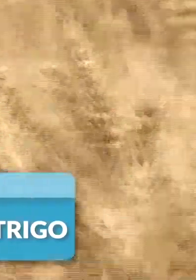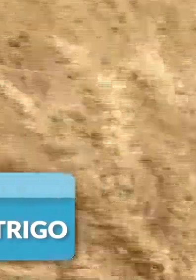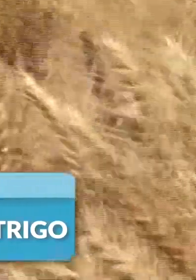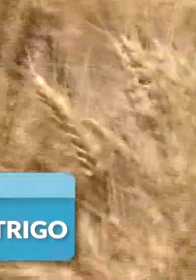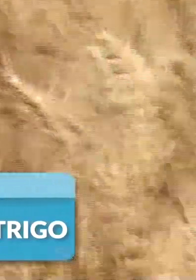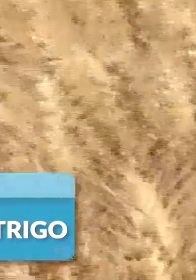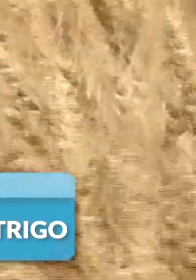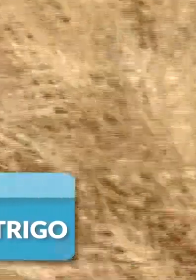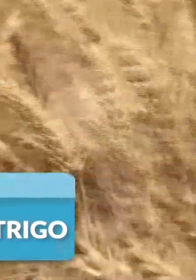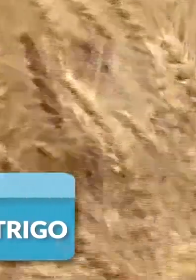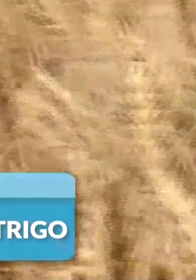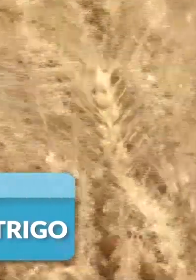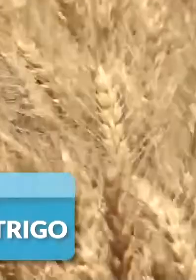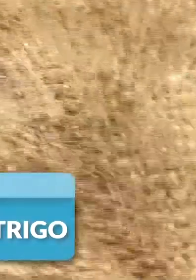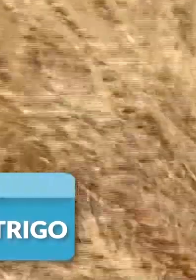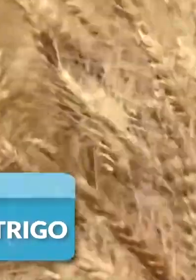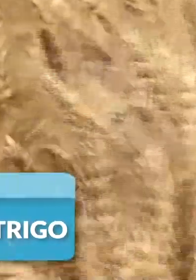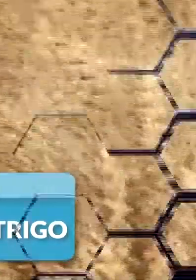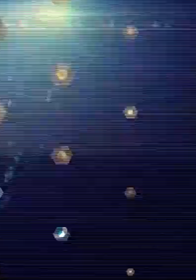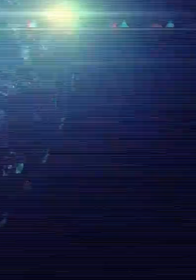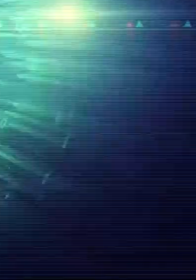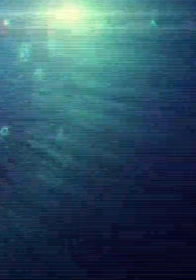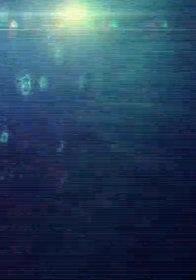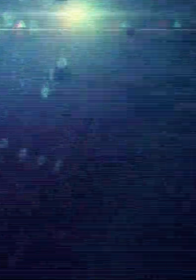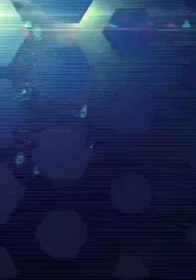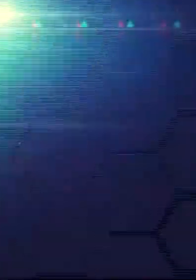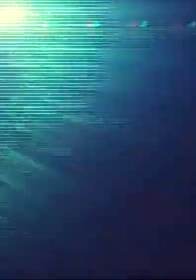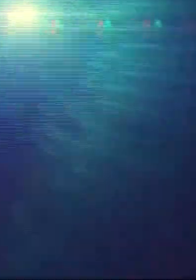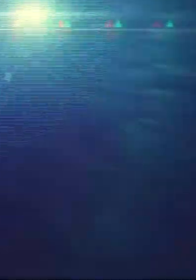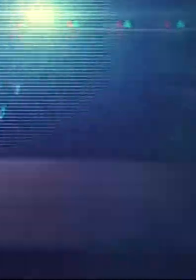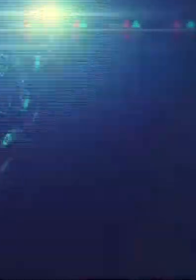ser también un requerimiento del consumidor argentino.